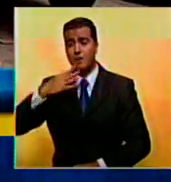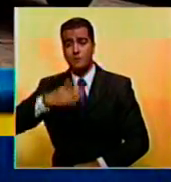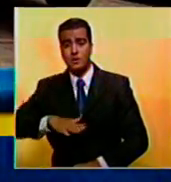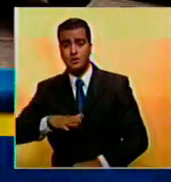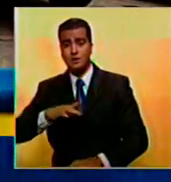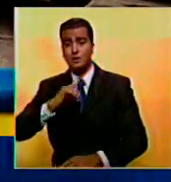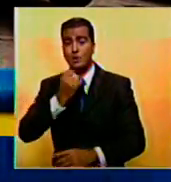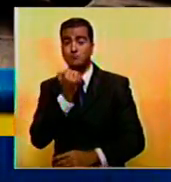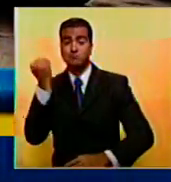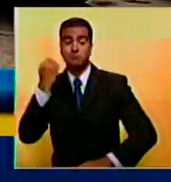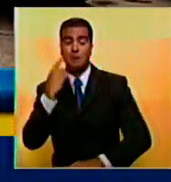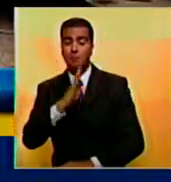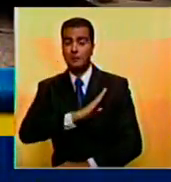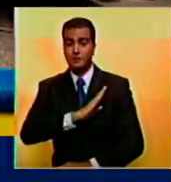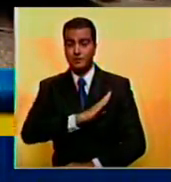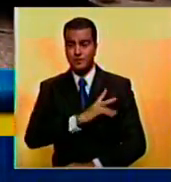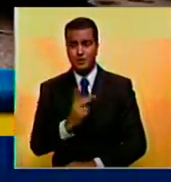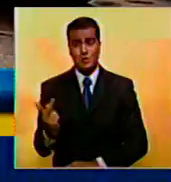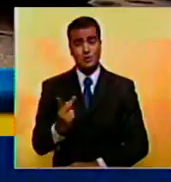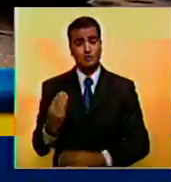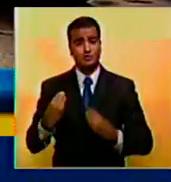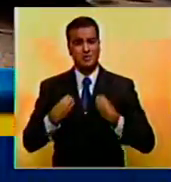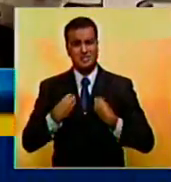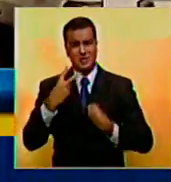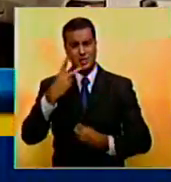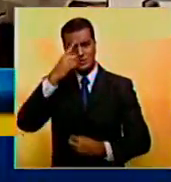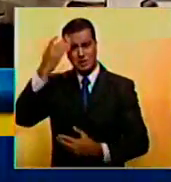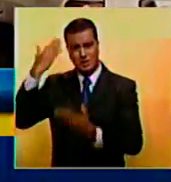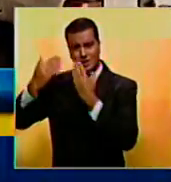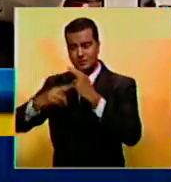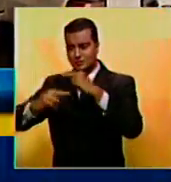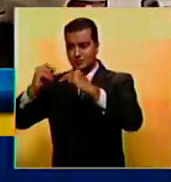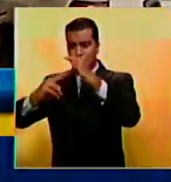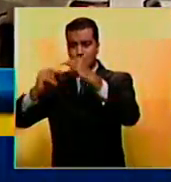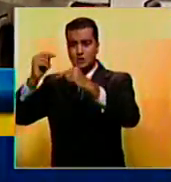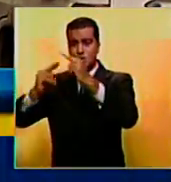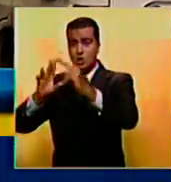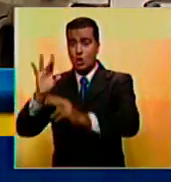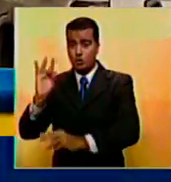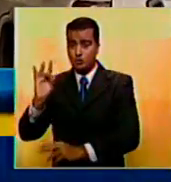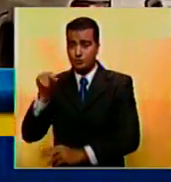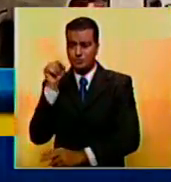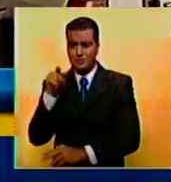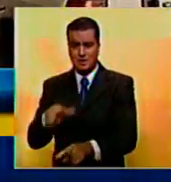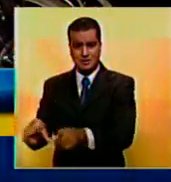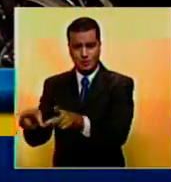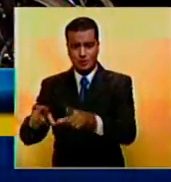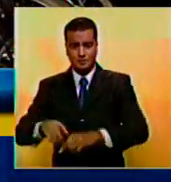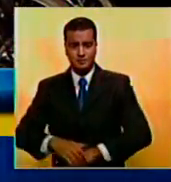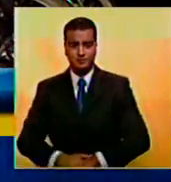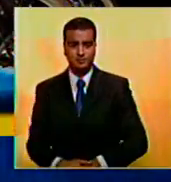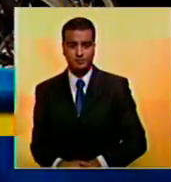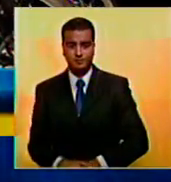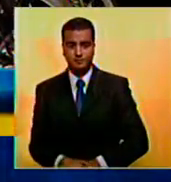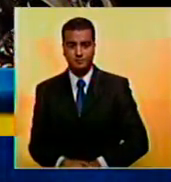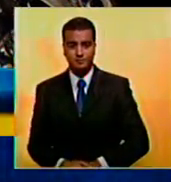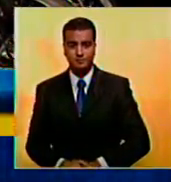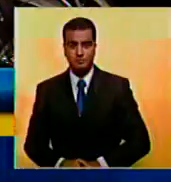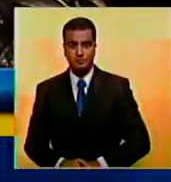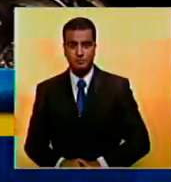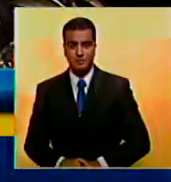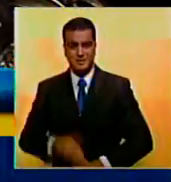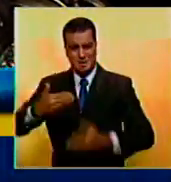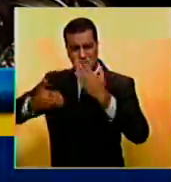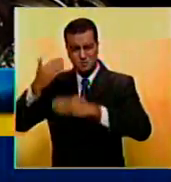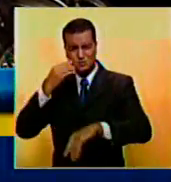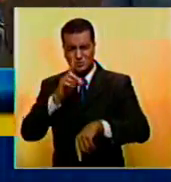suicidio trascendió que la pareja vivía desde hace do años en el edificio oo de las residencias Carlos Villanueva de fuerte tuna y desde